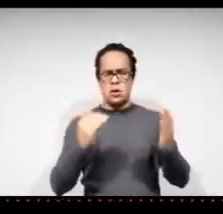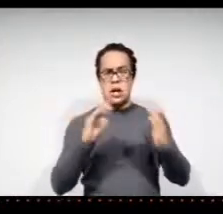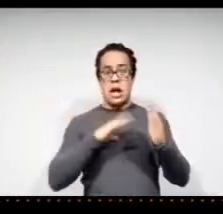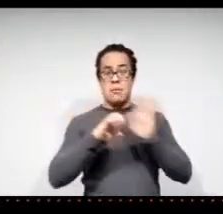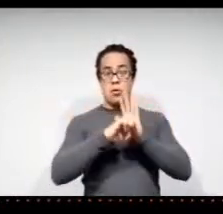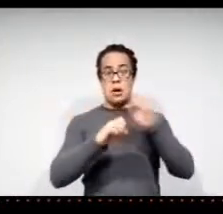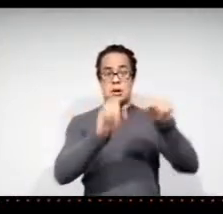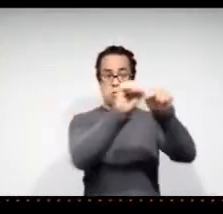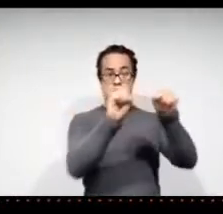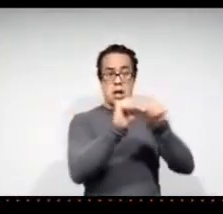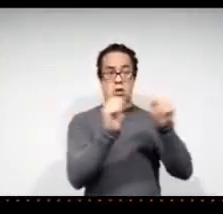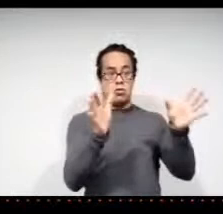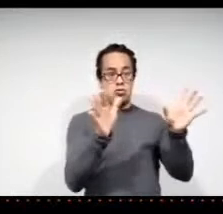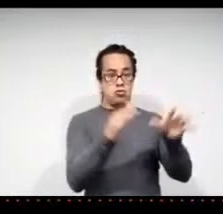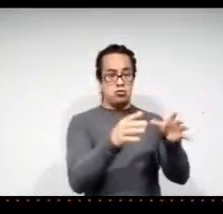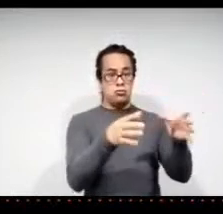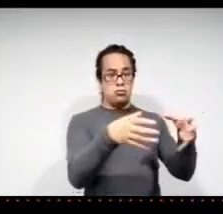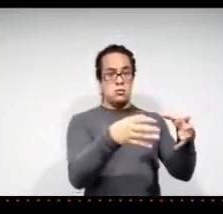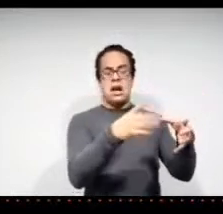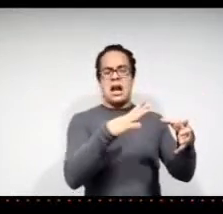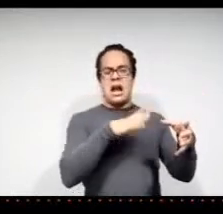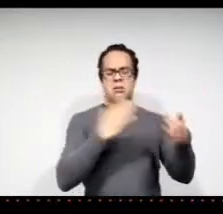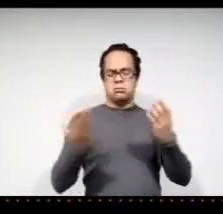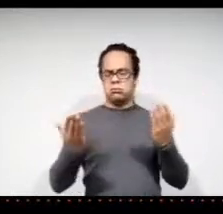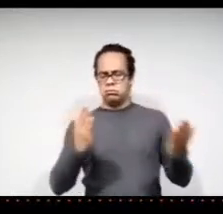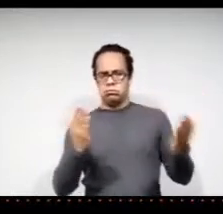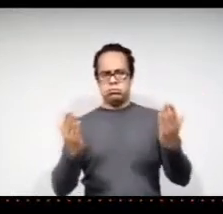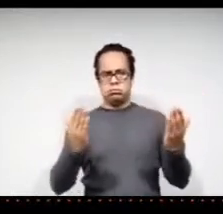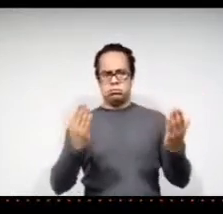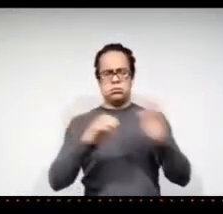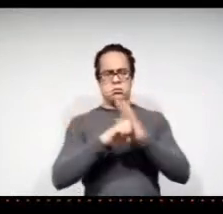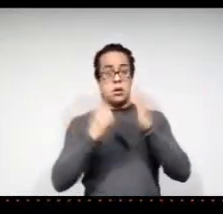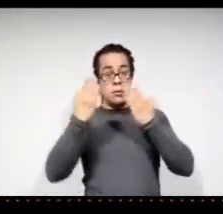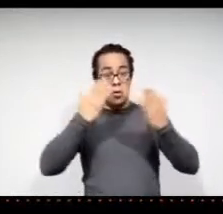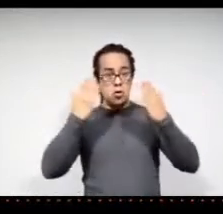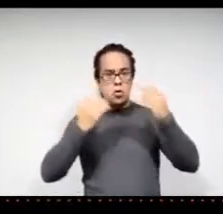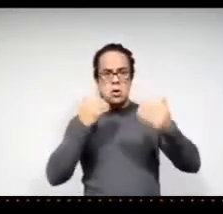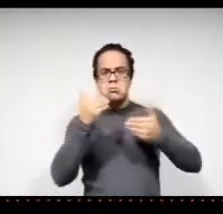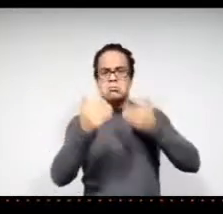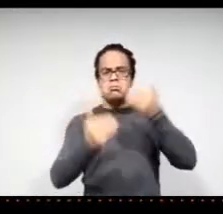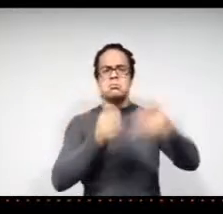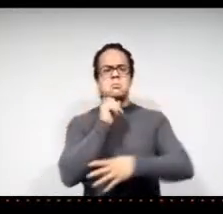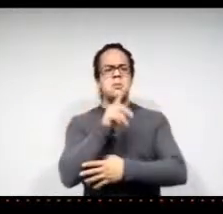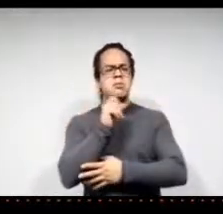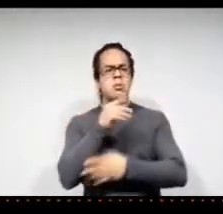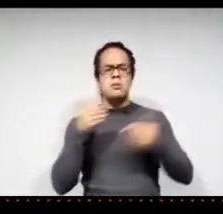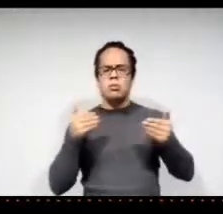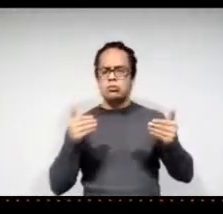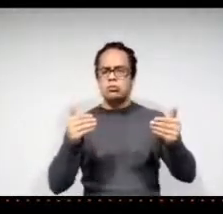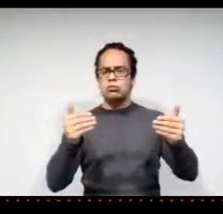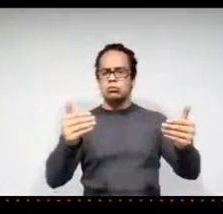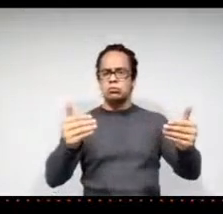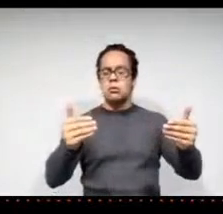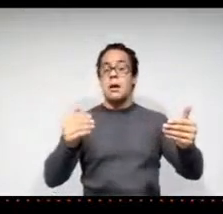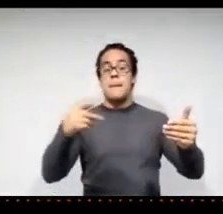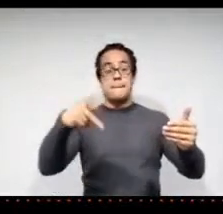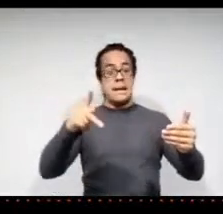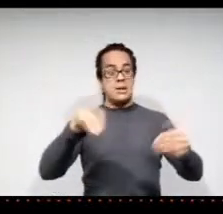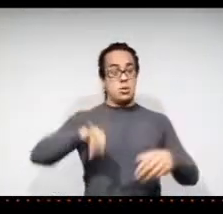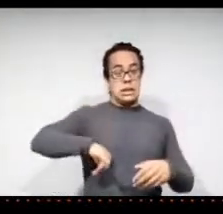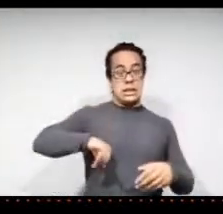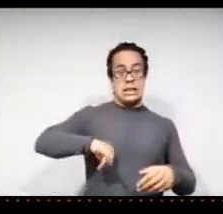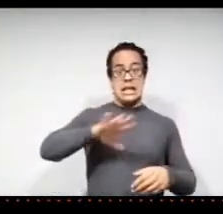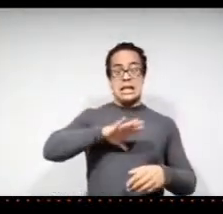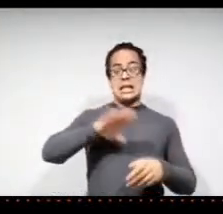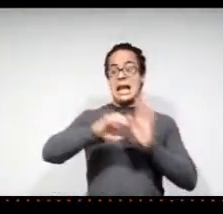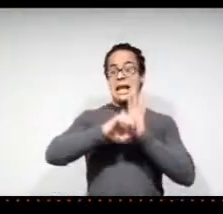presenciales similares, encontramos que en términos de aprendizaje no había diferencias significativas, pero una cosa interesante que encontramos es que en términos